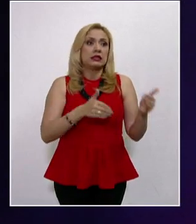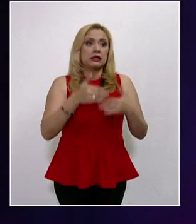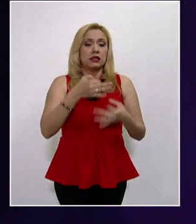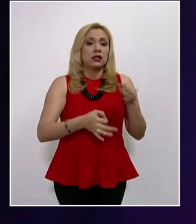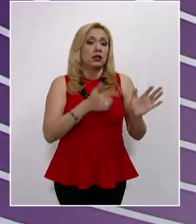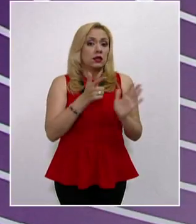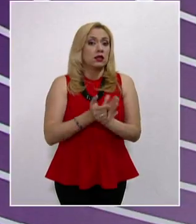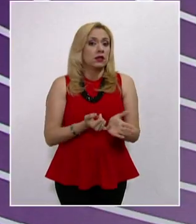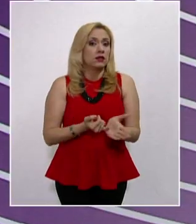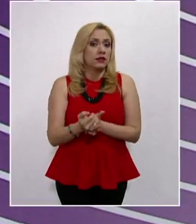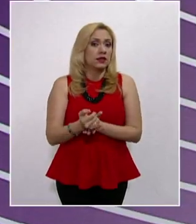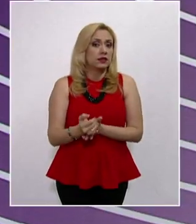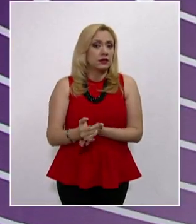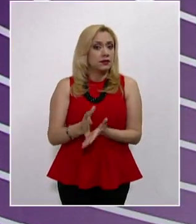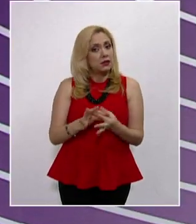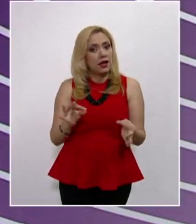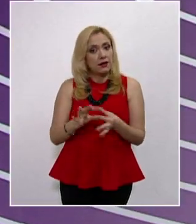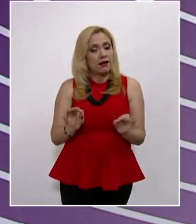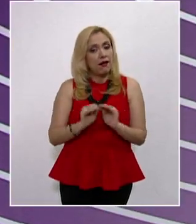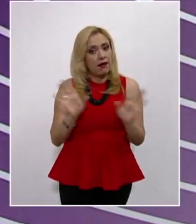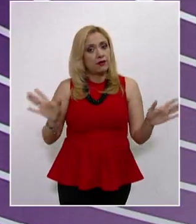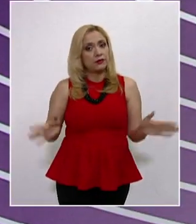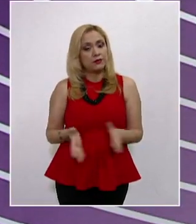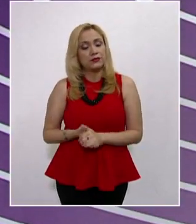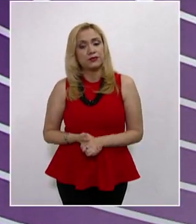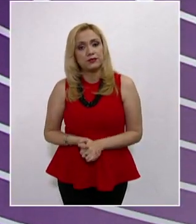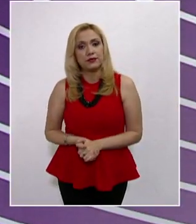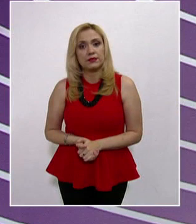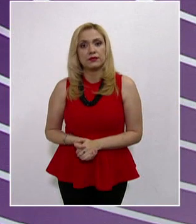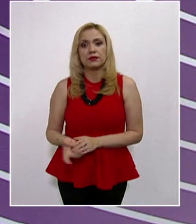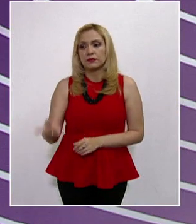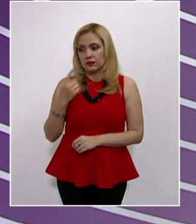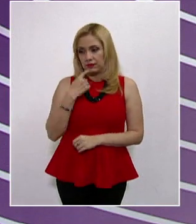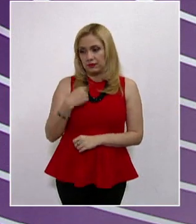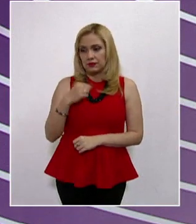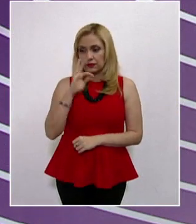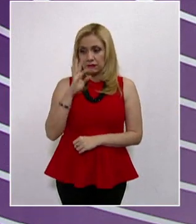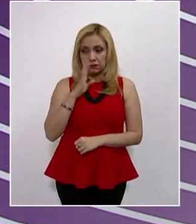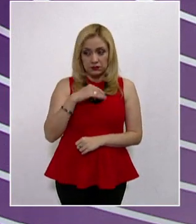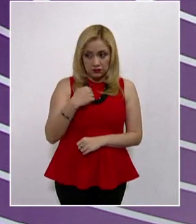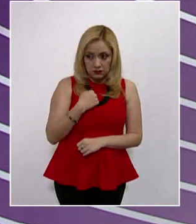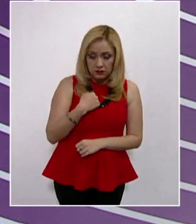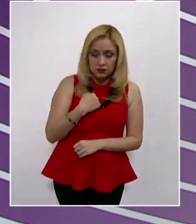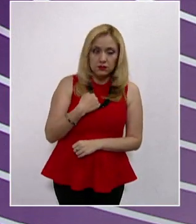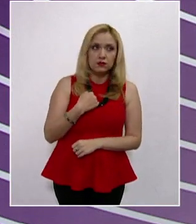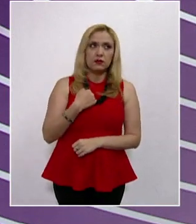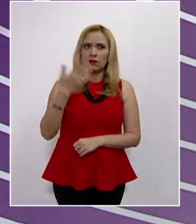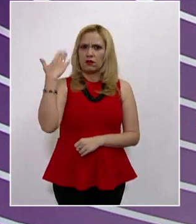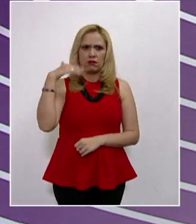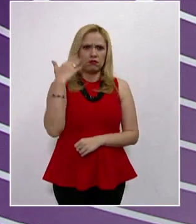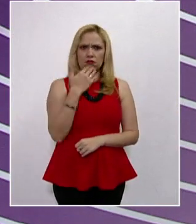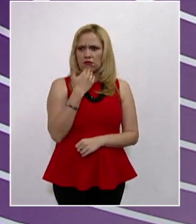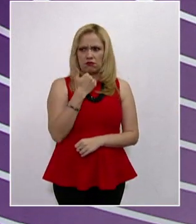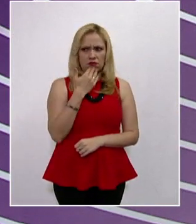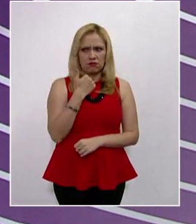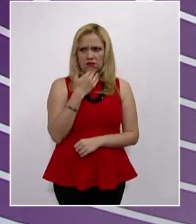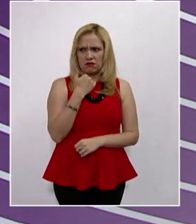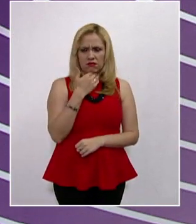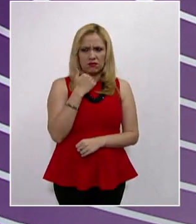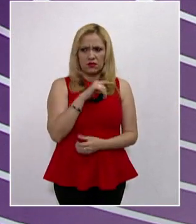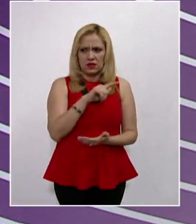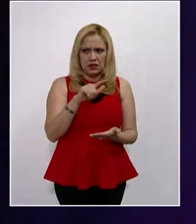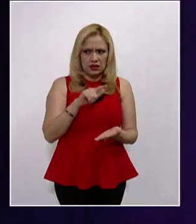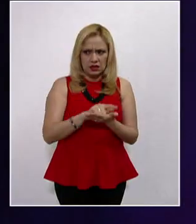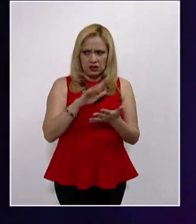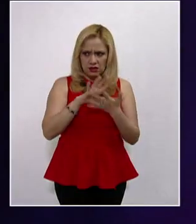muy importante. Muy importante. Me corrige si me equivoco, pero no había antes, ¿no? Un código de